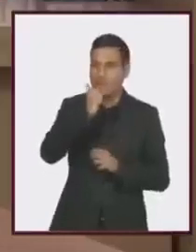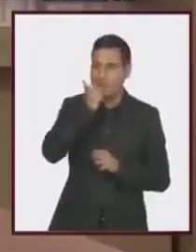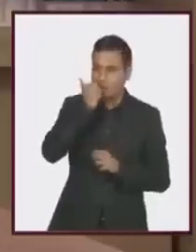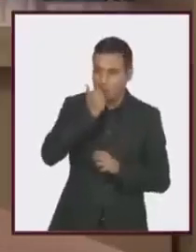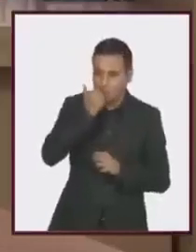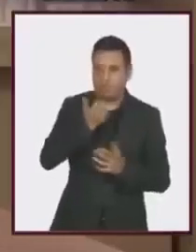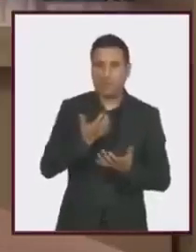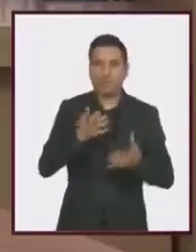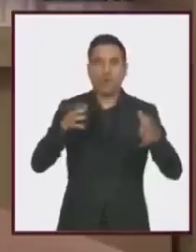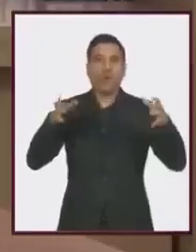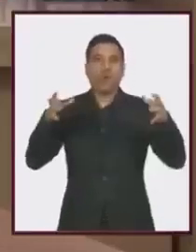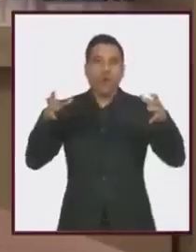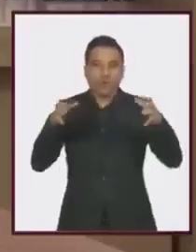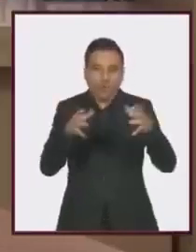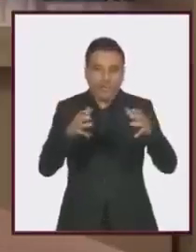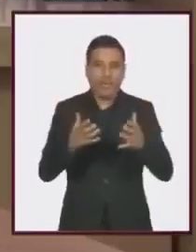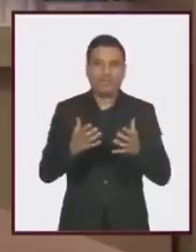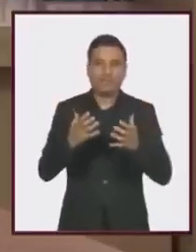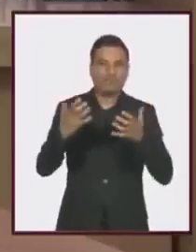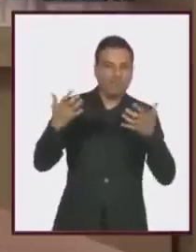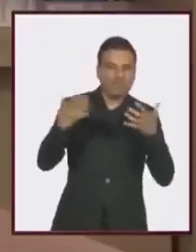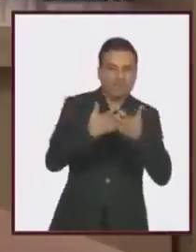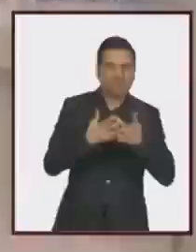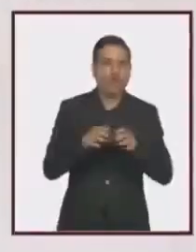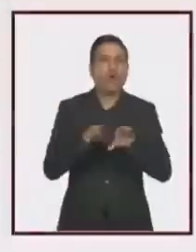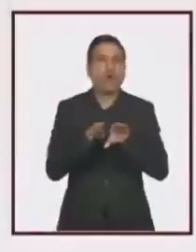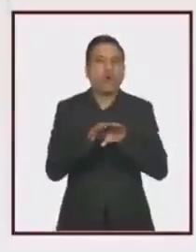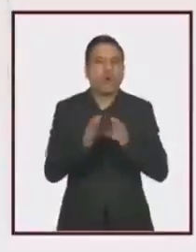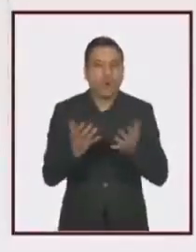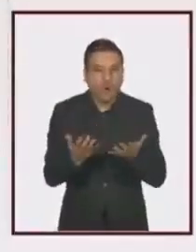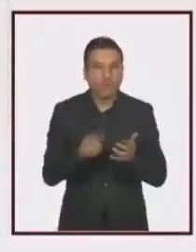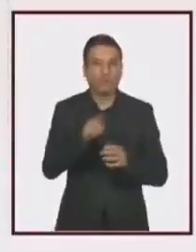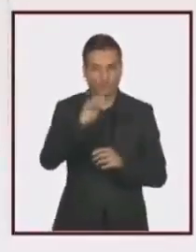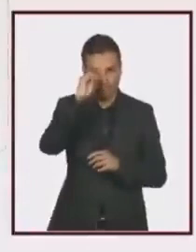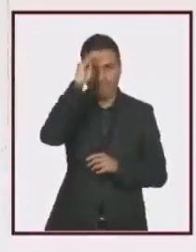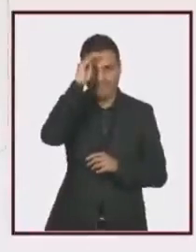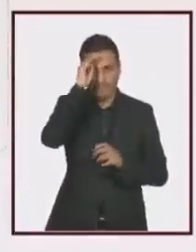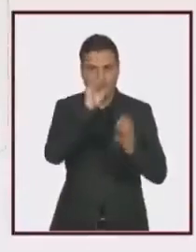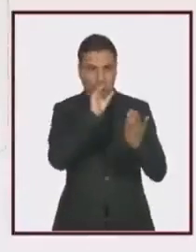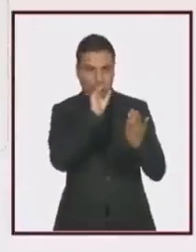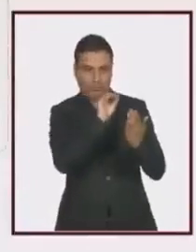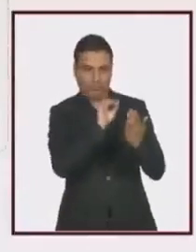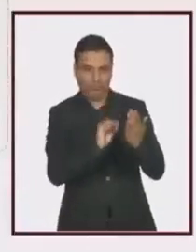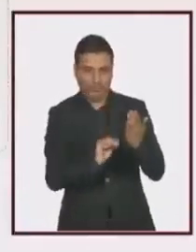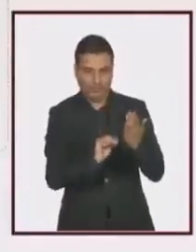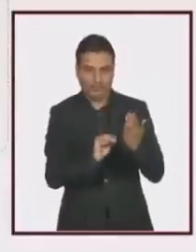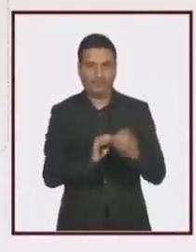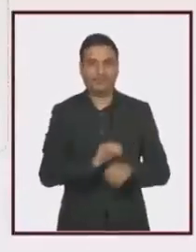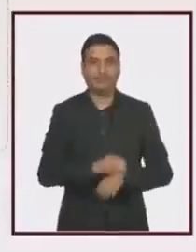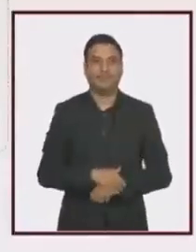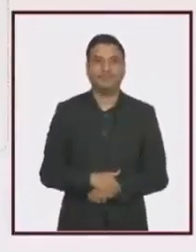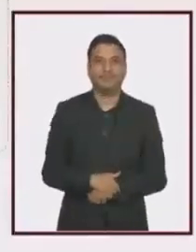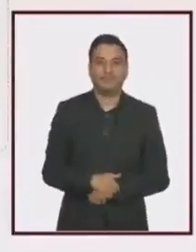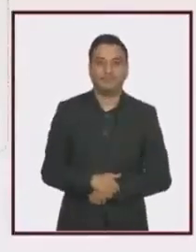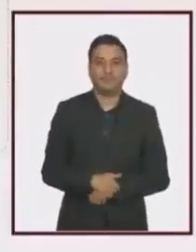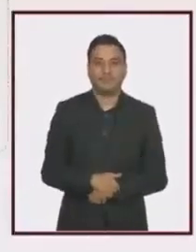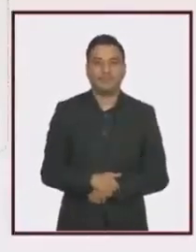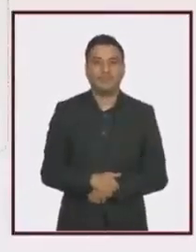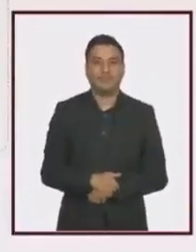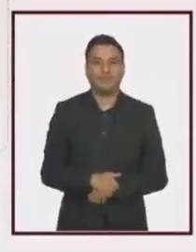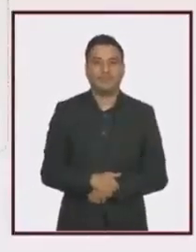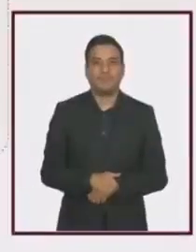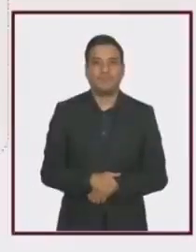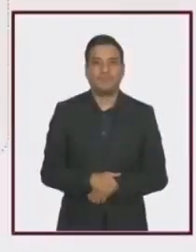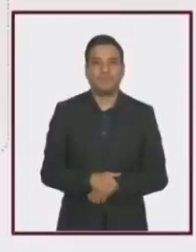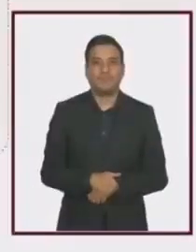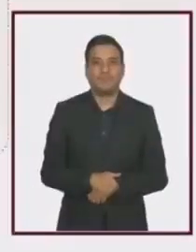que tienen tanto los alumnos como la comunidad. Y entonces podrán integrar en su programa analítico 3